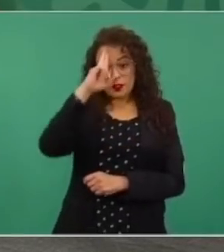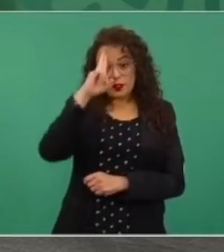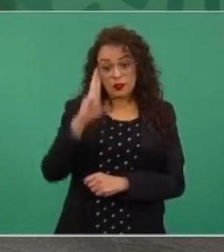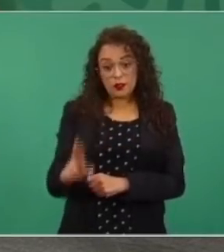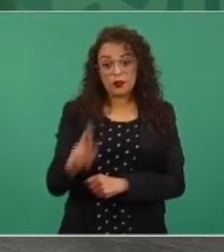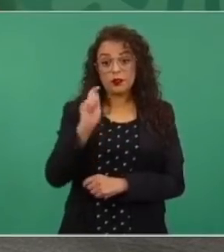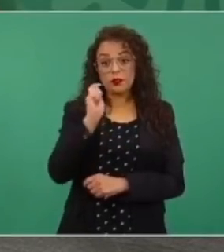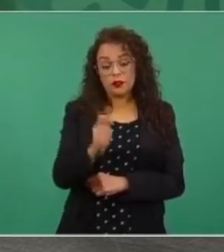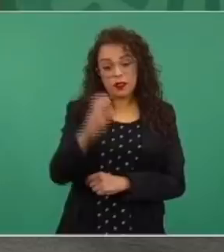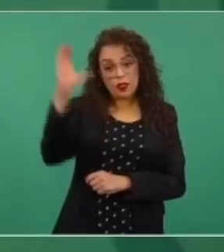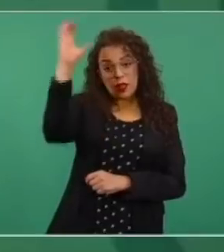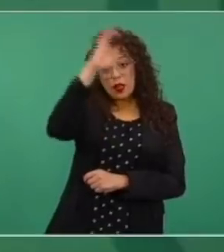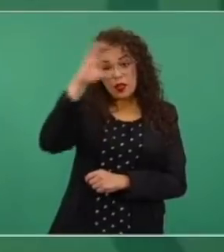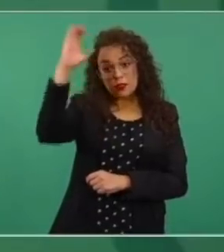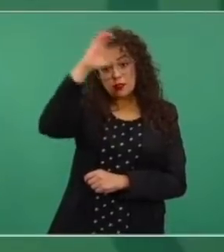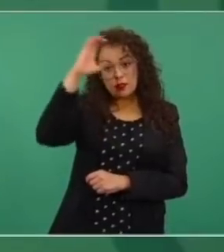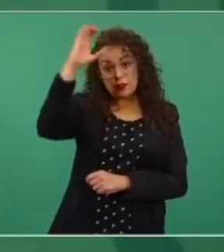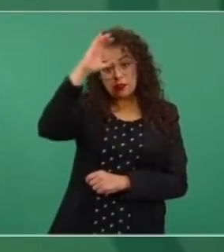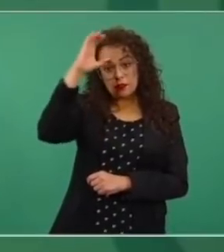a la ciencia.